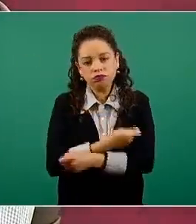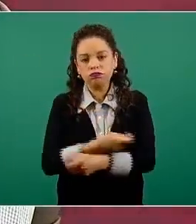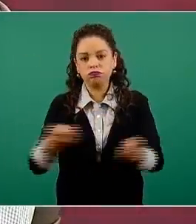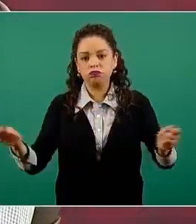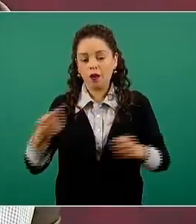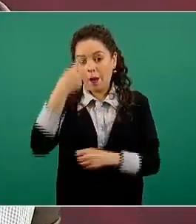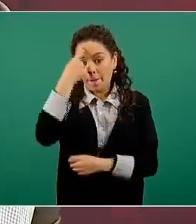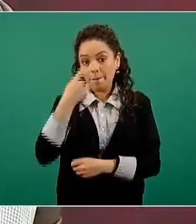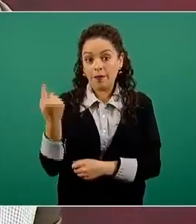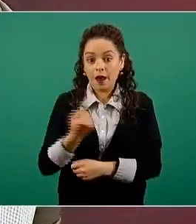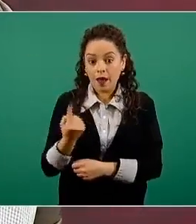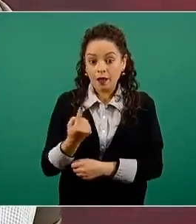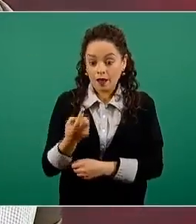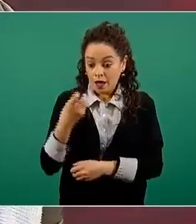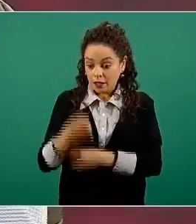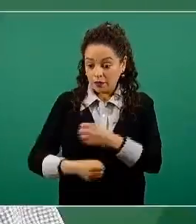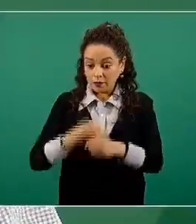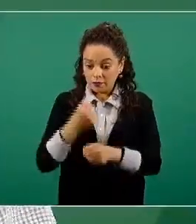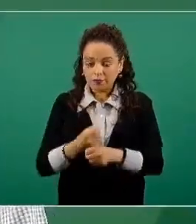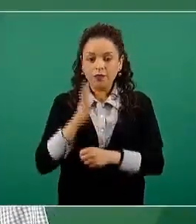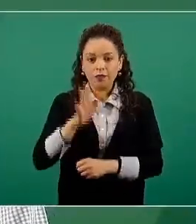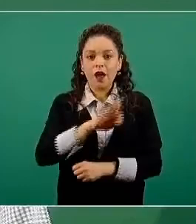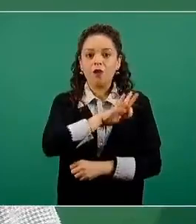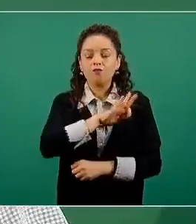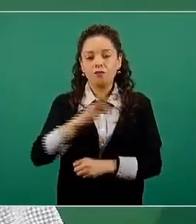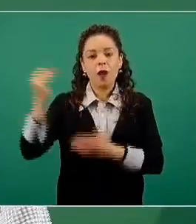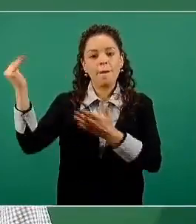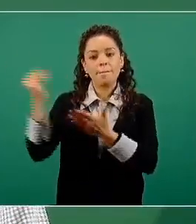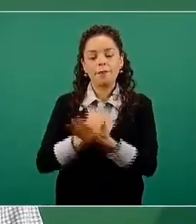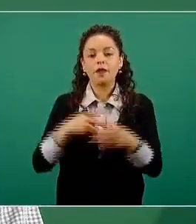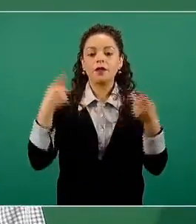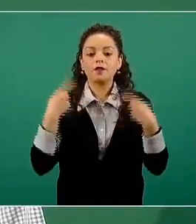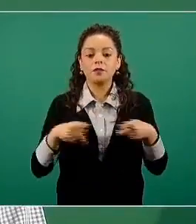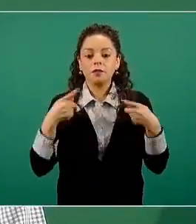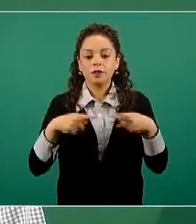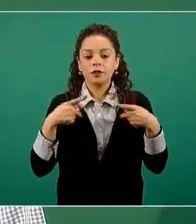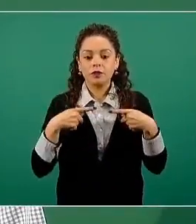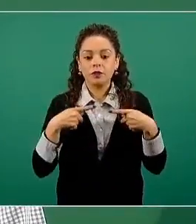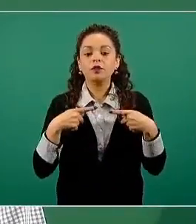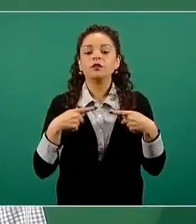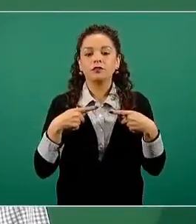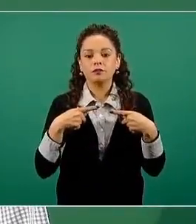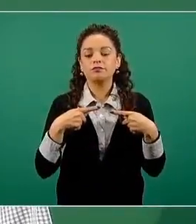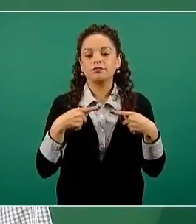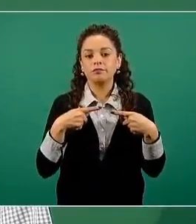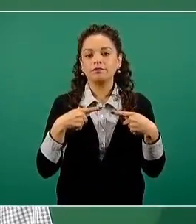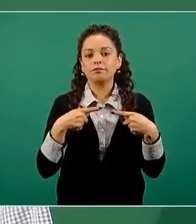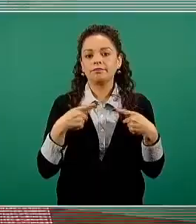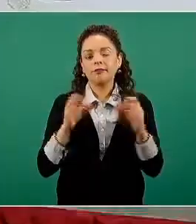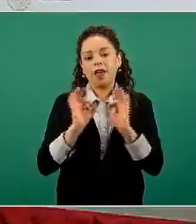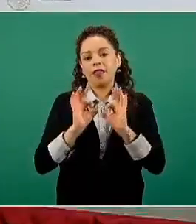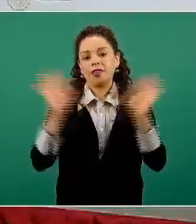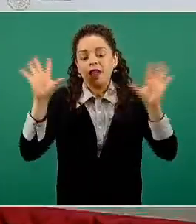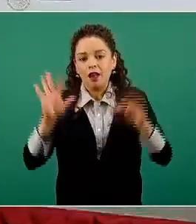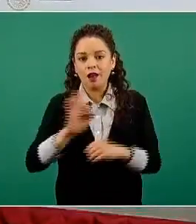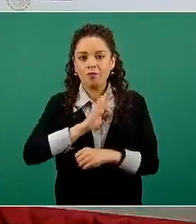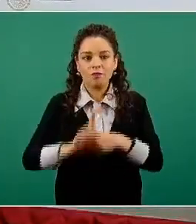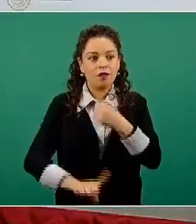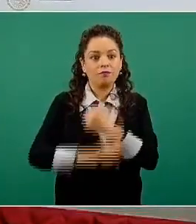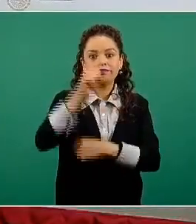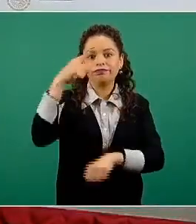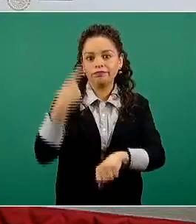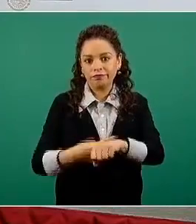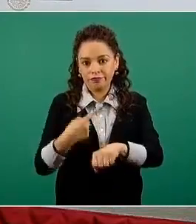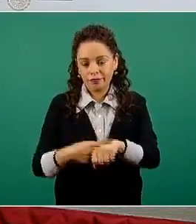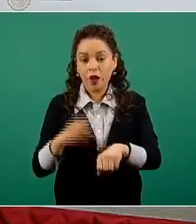año podamos llegar a tener la menor cantidad o menos personas susceptibles que ya las que se vacunaron o que ya las que